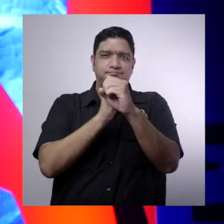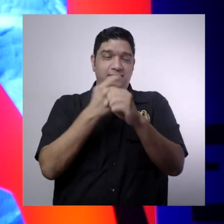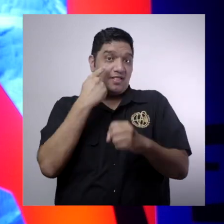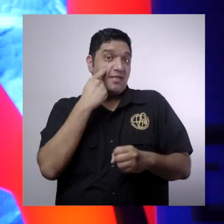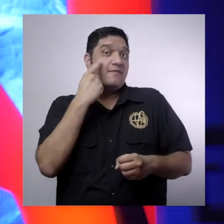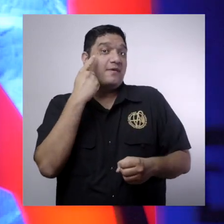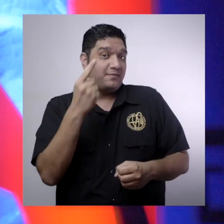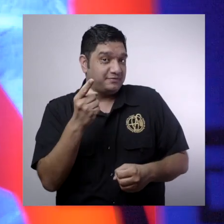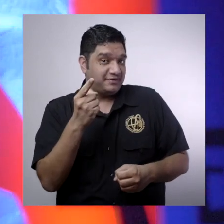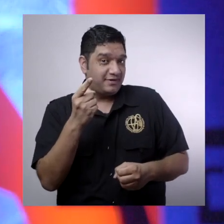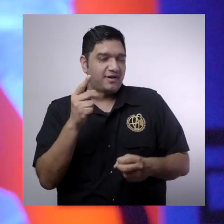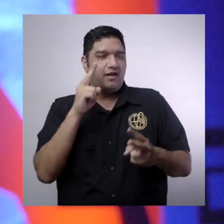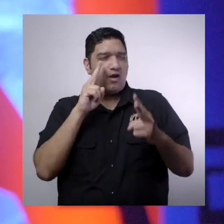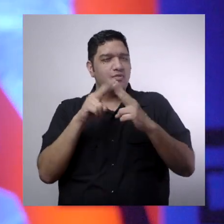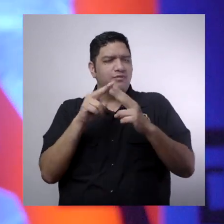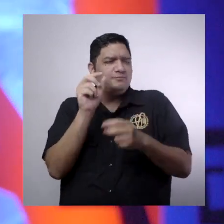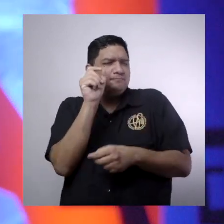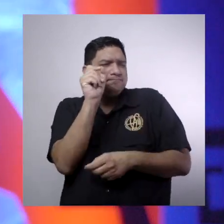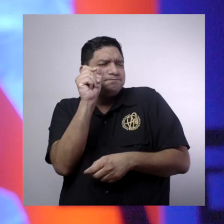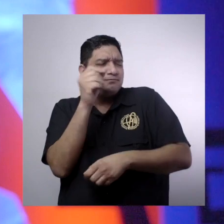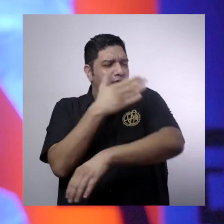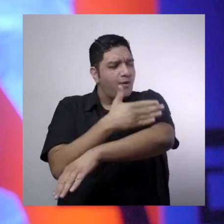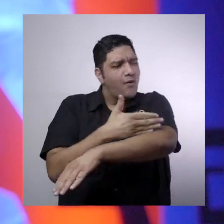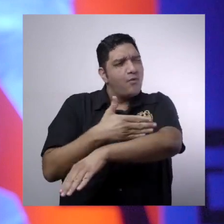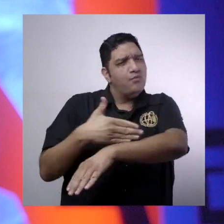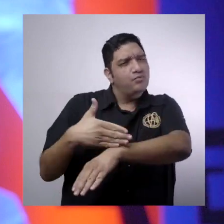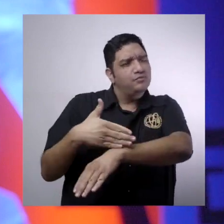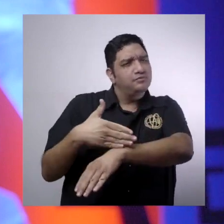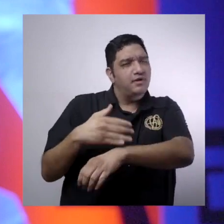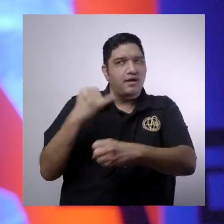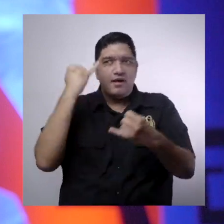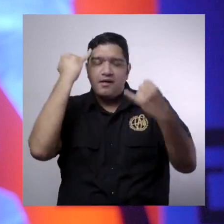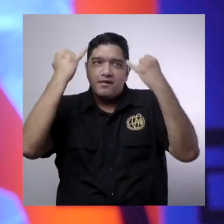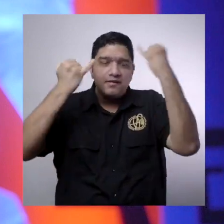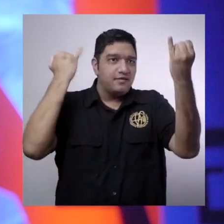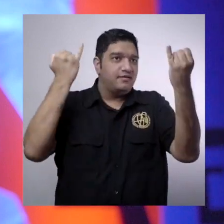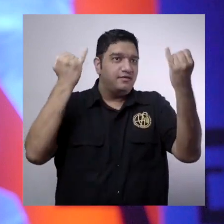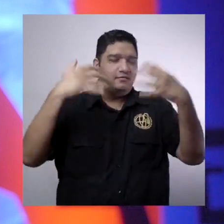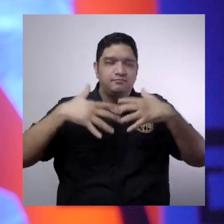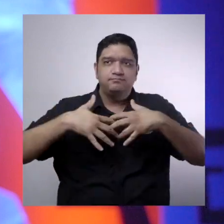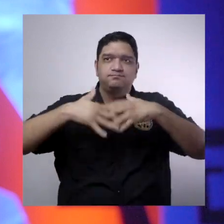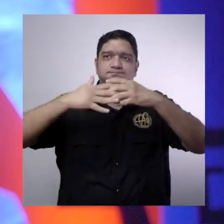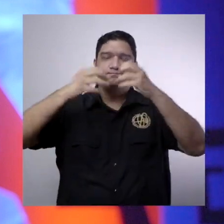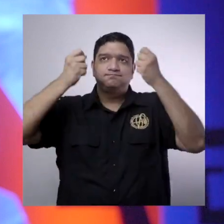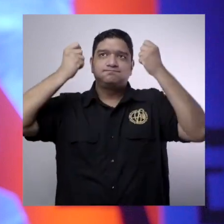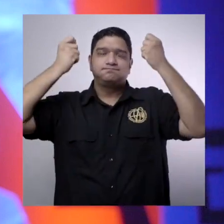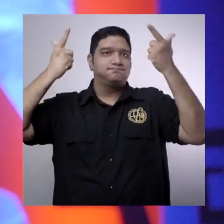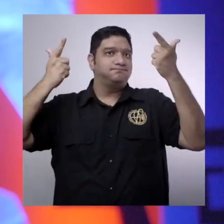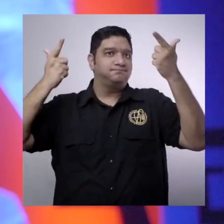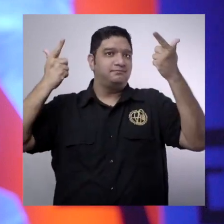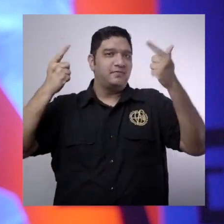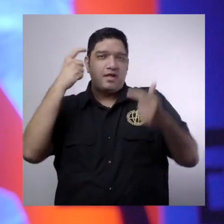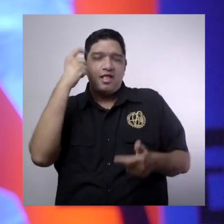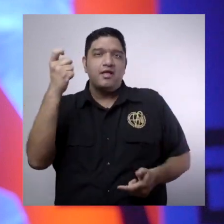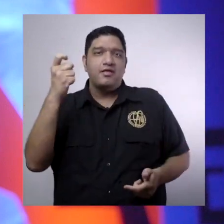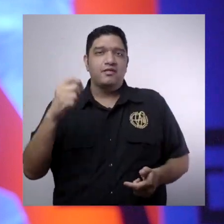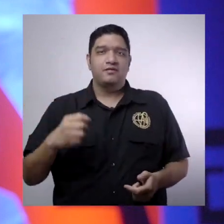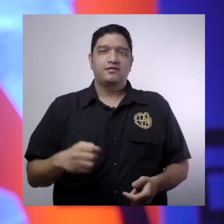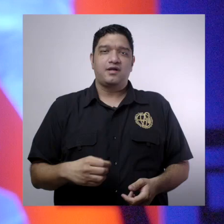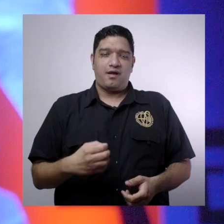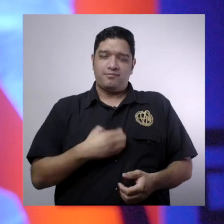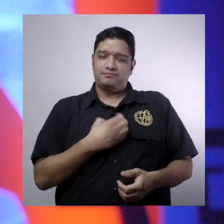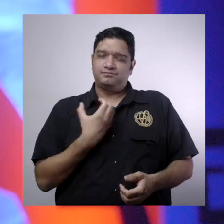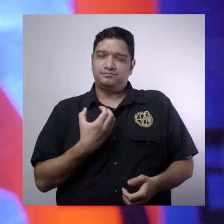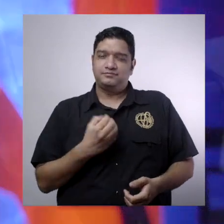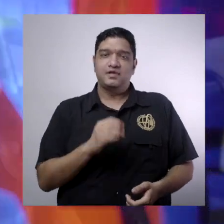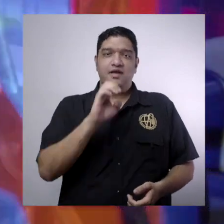minutos, conoceremos un poquitito más de la imaginaria, de la creatividad, del sueño del maestro